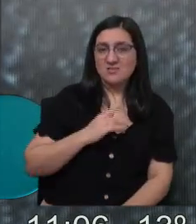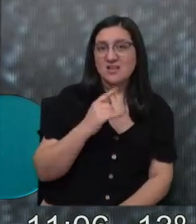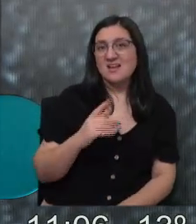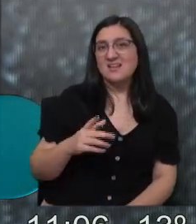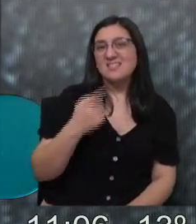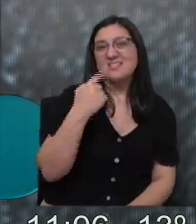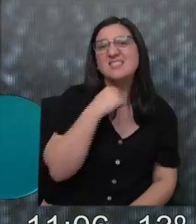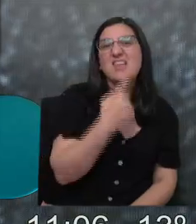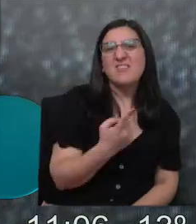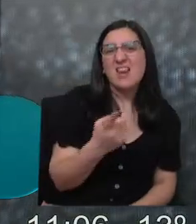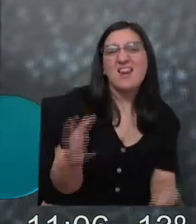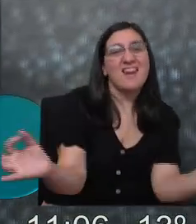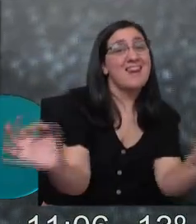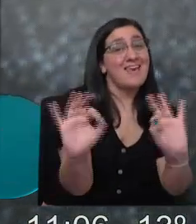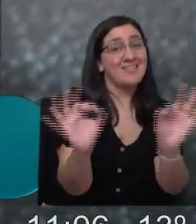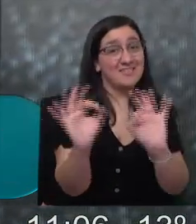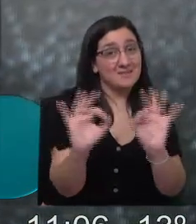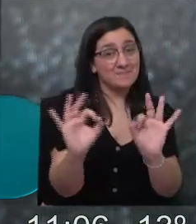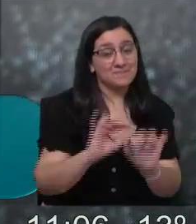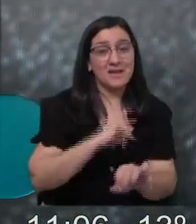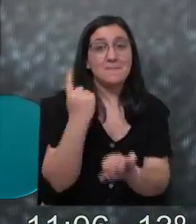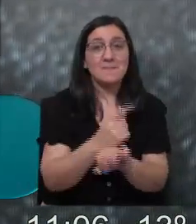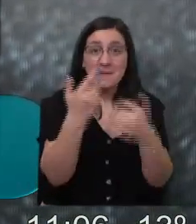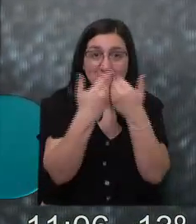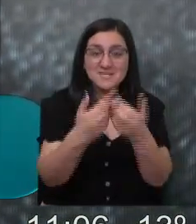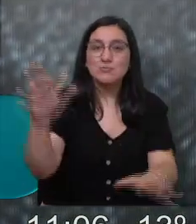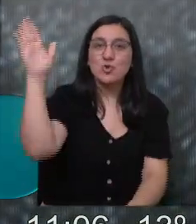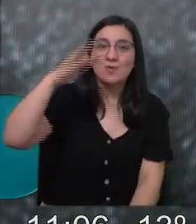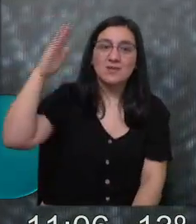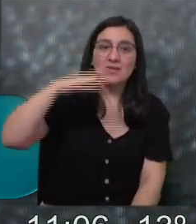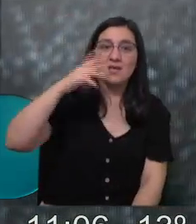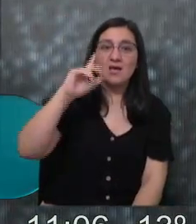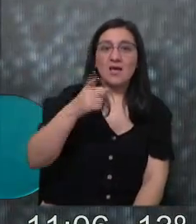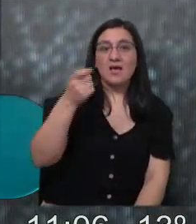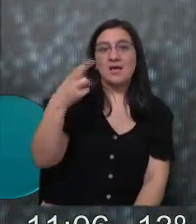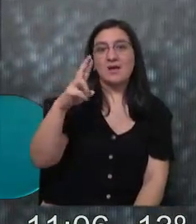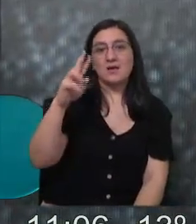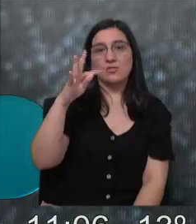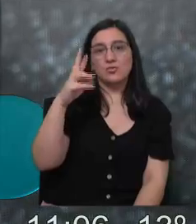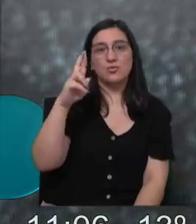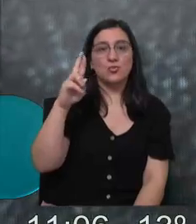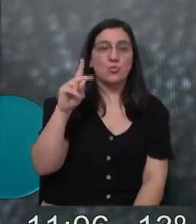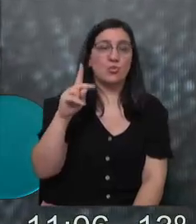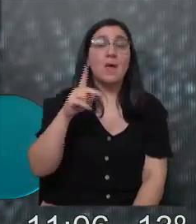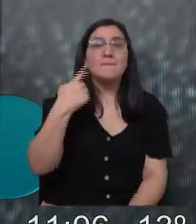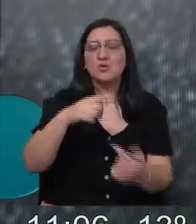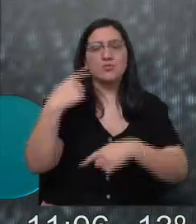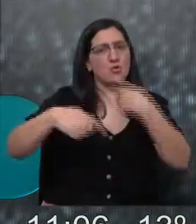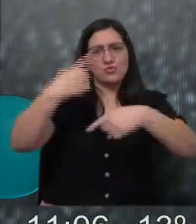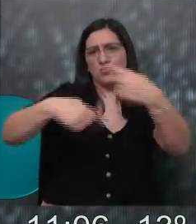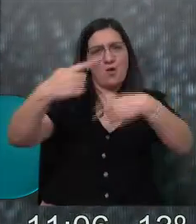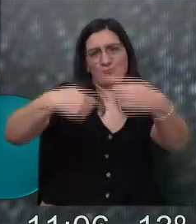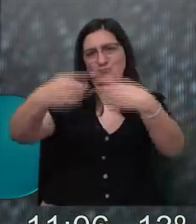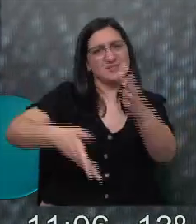no tenemos nada. Así que hoy en la primera empezamos homenajeando a Gertrude Ederle, pero hasta el infinito y más allá,